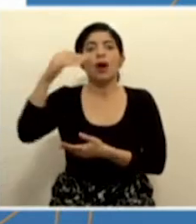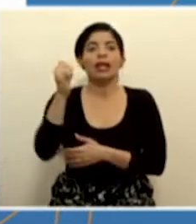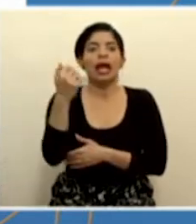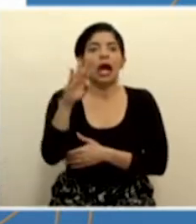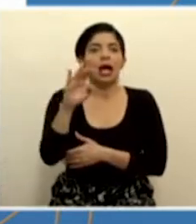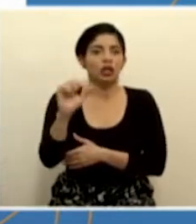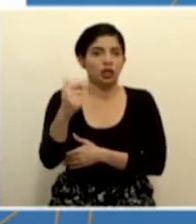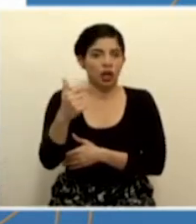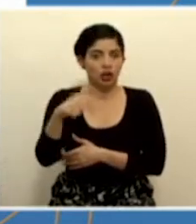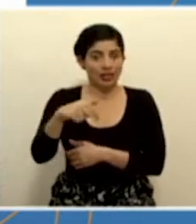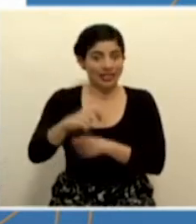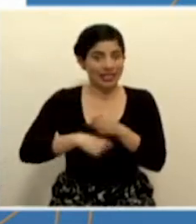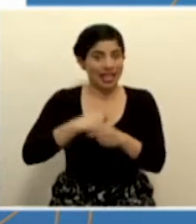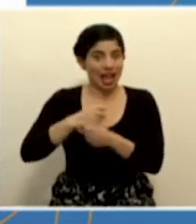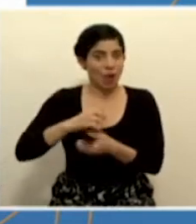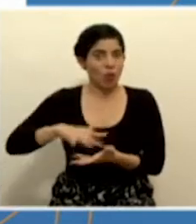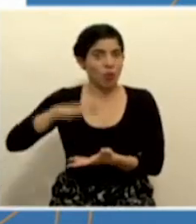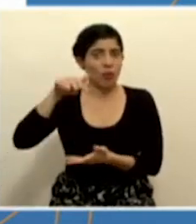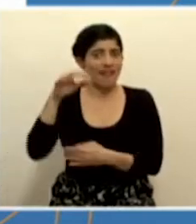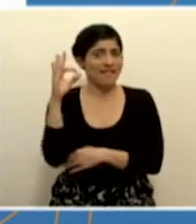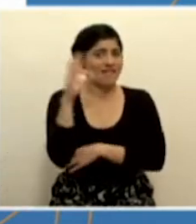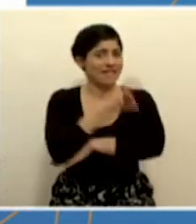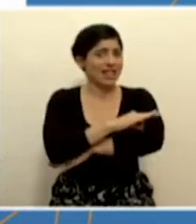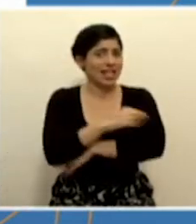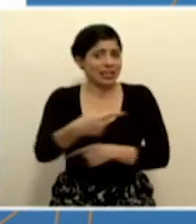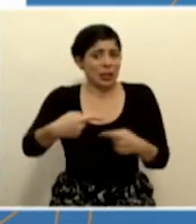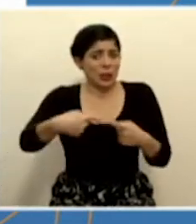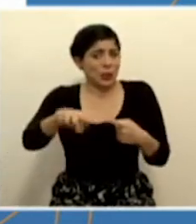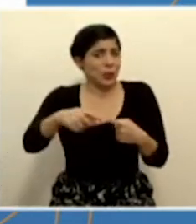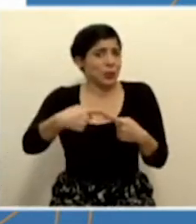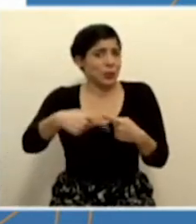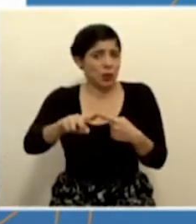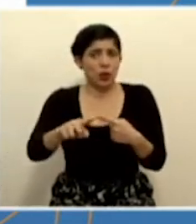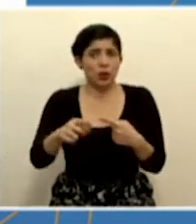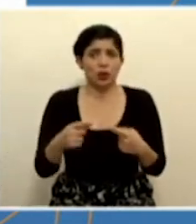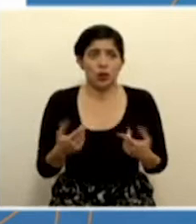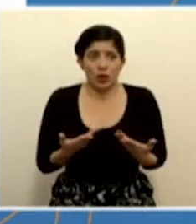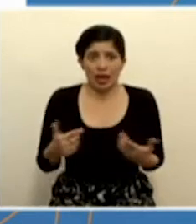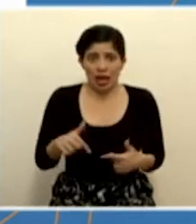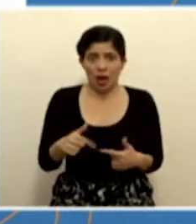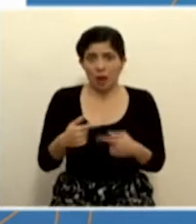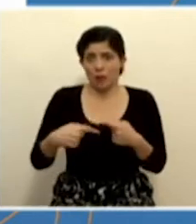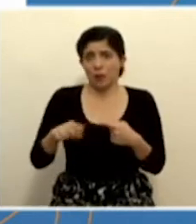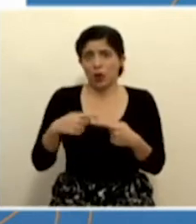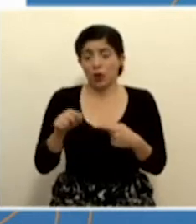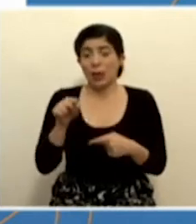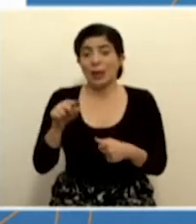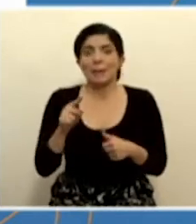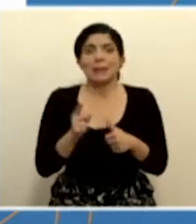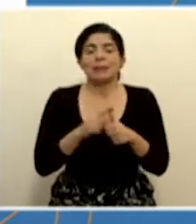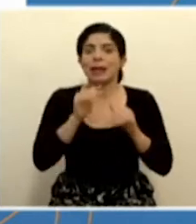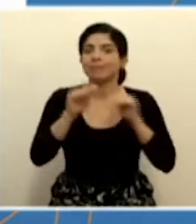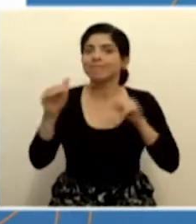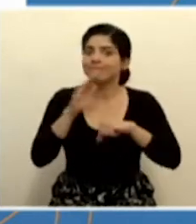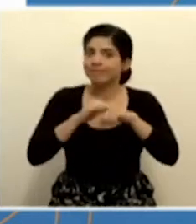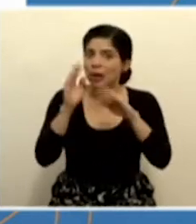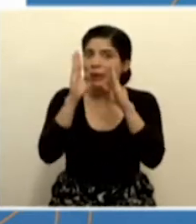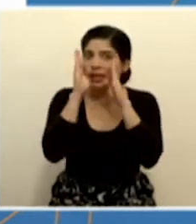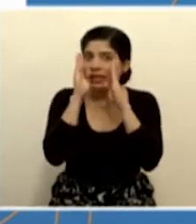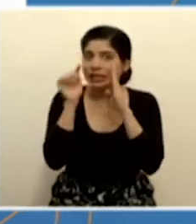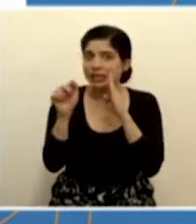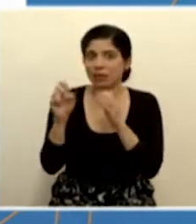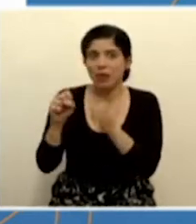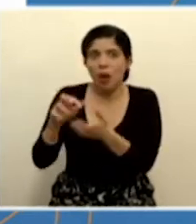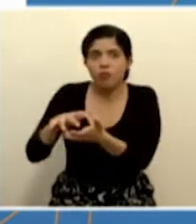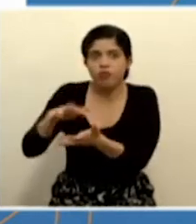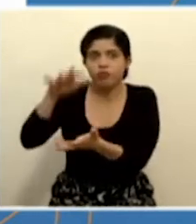año lo cual es una fecha bastante próxima a donde nos encontramos y esa es la primera llama de atención que yo quería hacer con esa